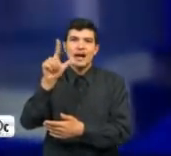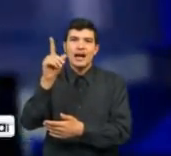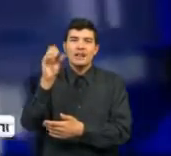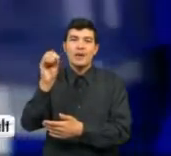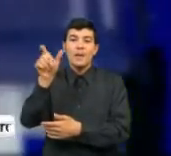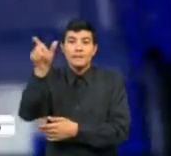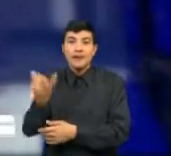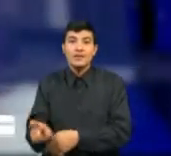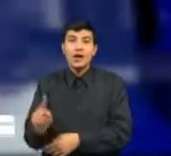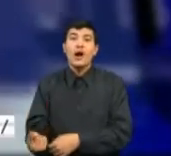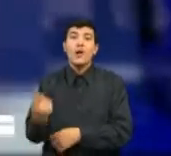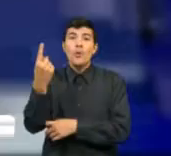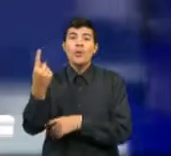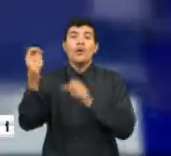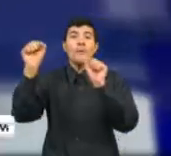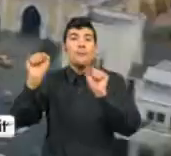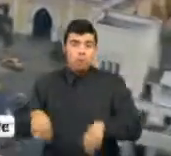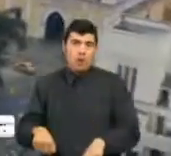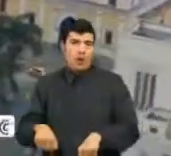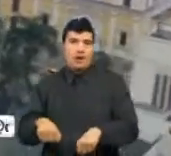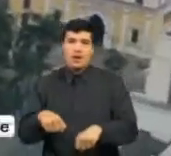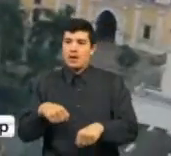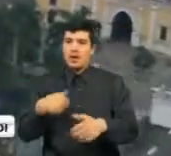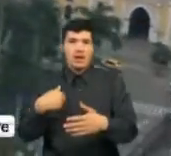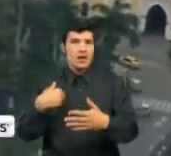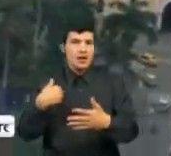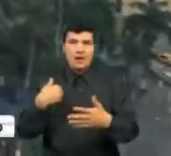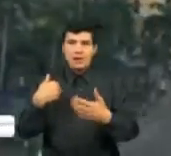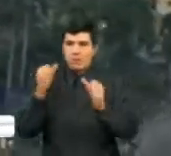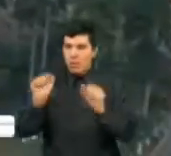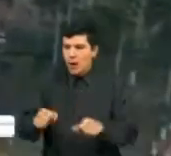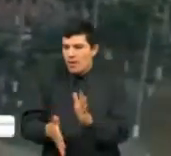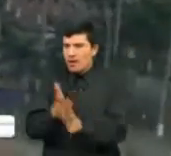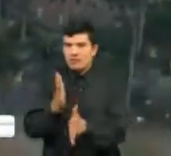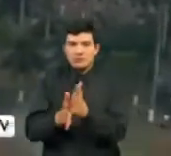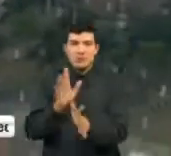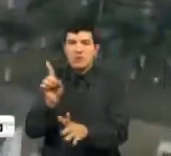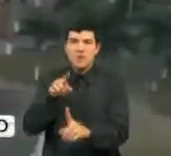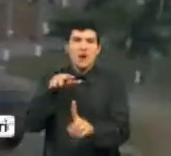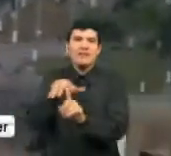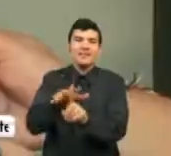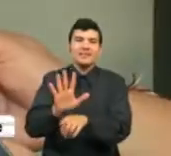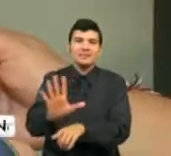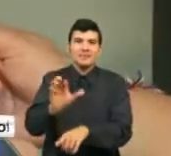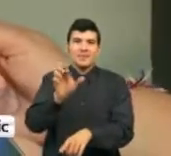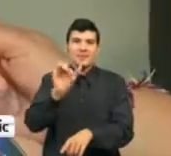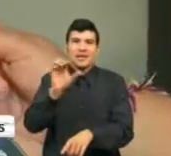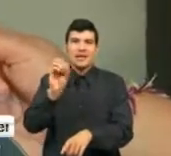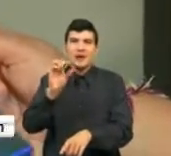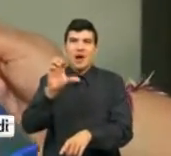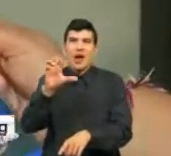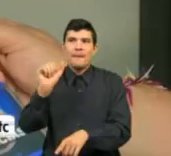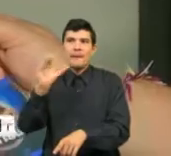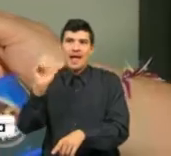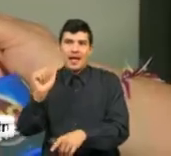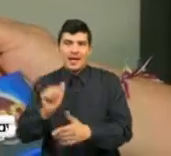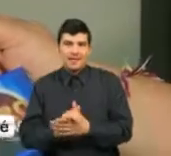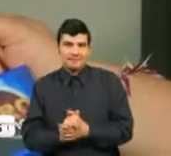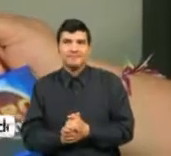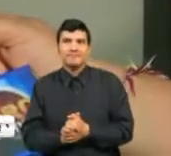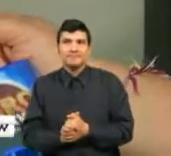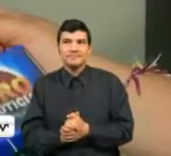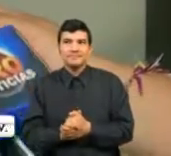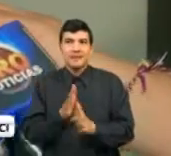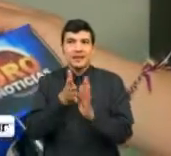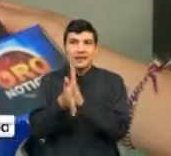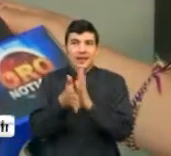único particular que podrá circular por el centro de Bucaramanga sin que lo afecte el pico y placa. Comunicado de la Administración Municipal,